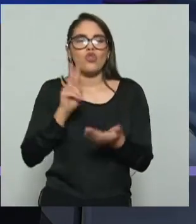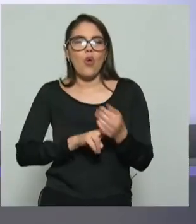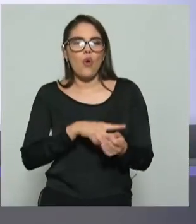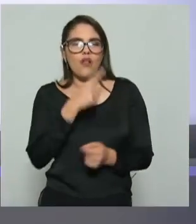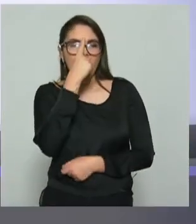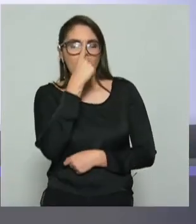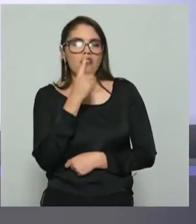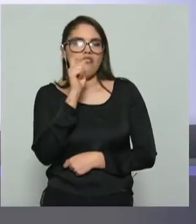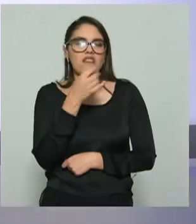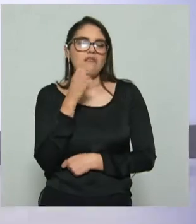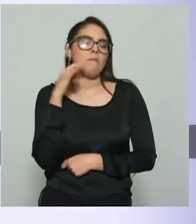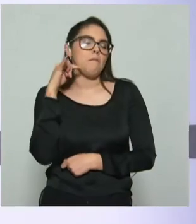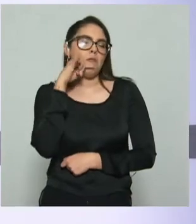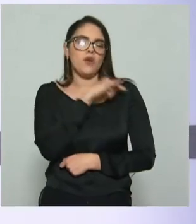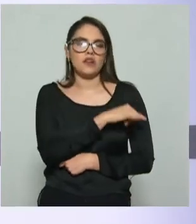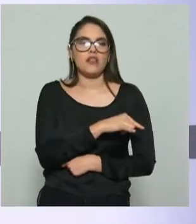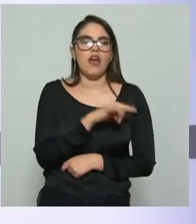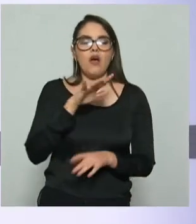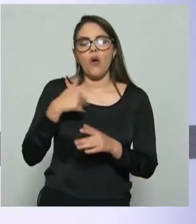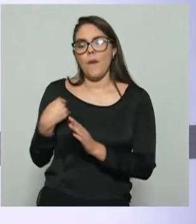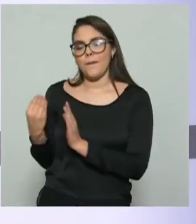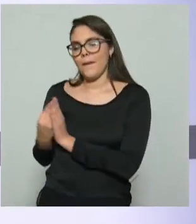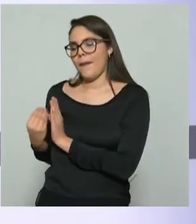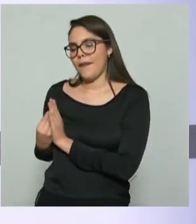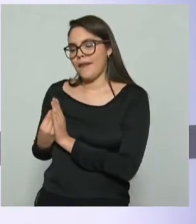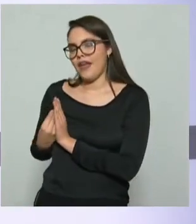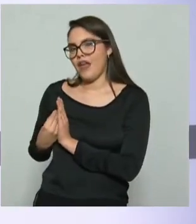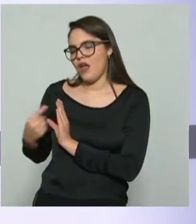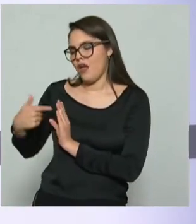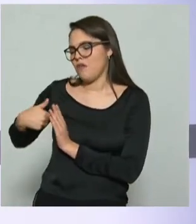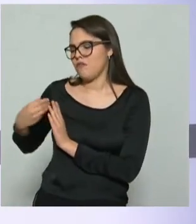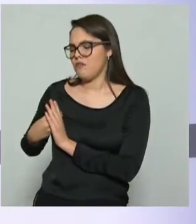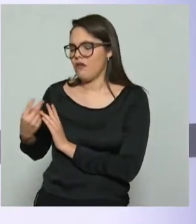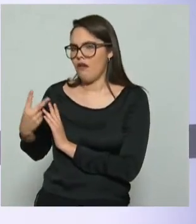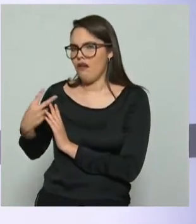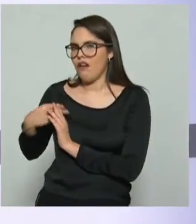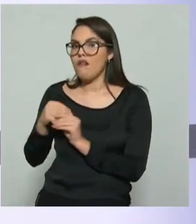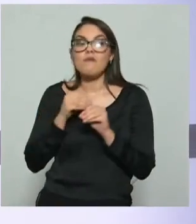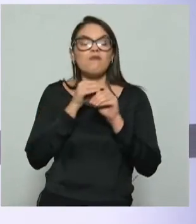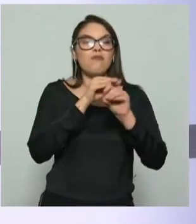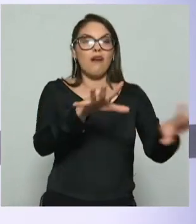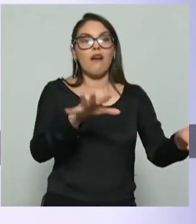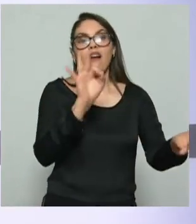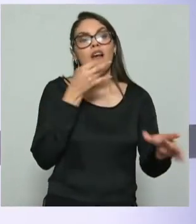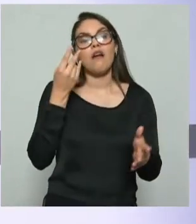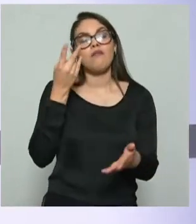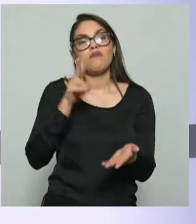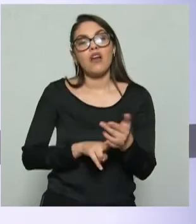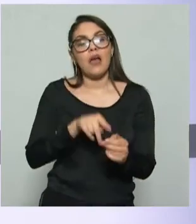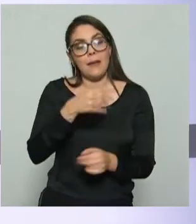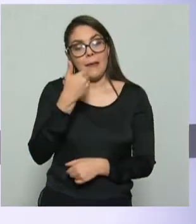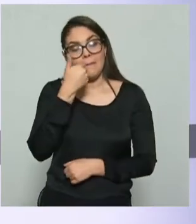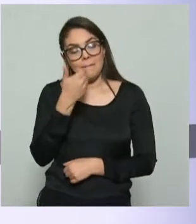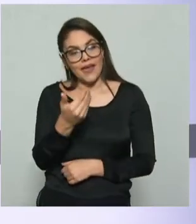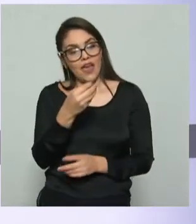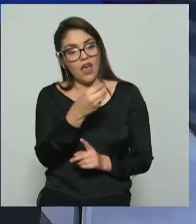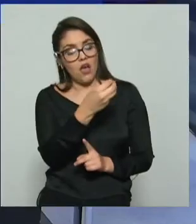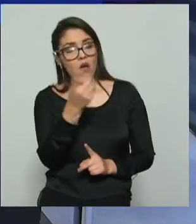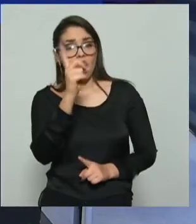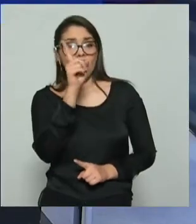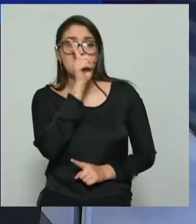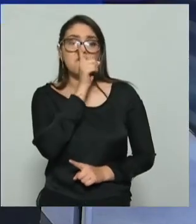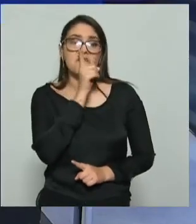del pacto patriarcal que existe y cómo estas mujeres están buscando la aprobación masculina, y justamente estas conductas